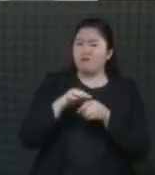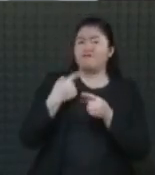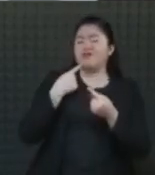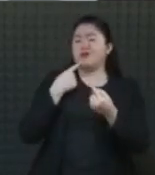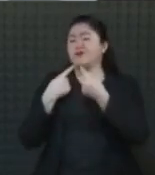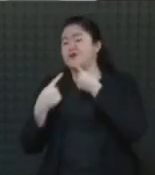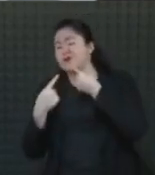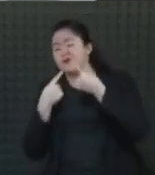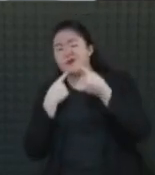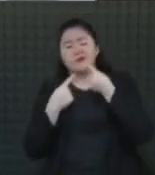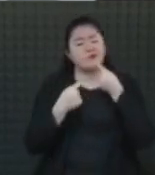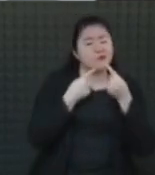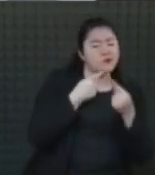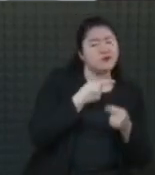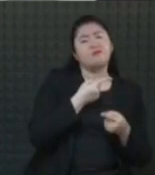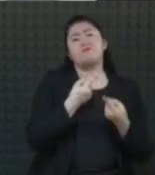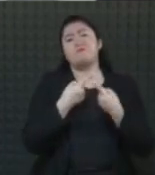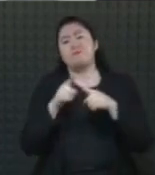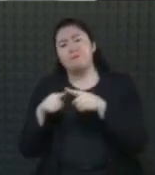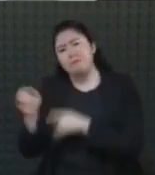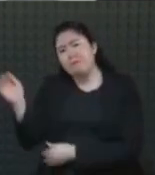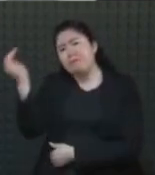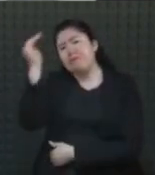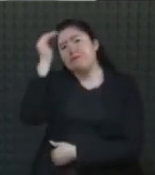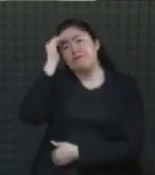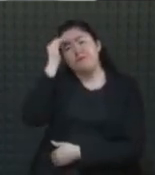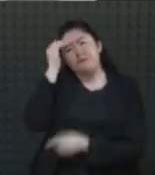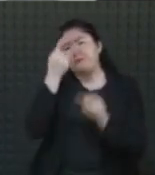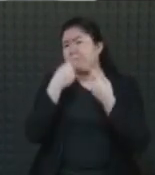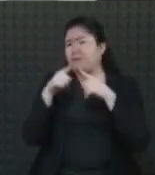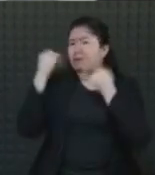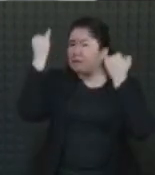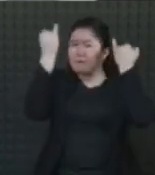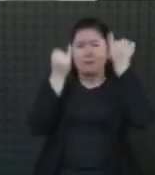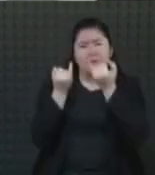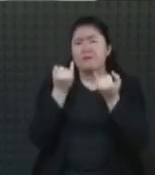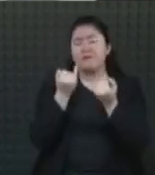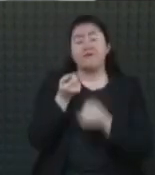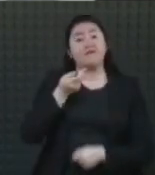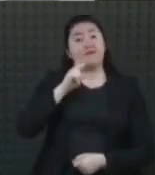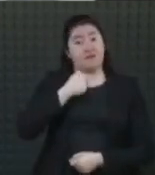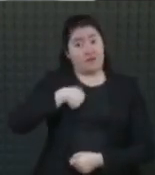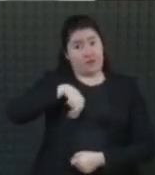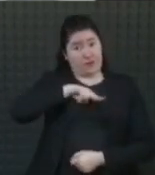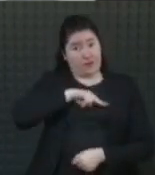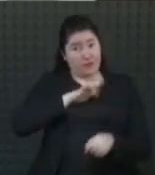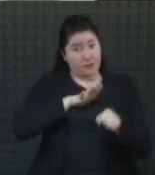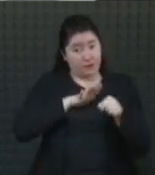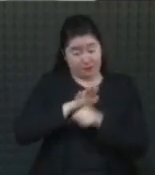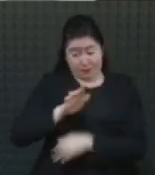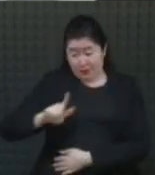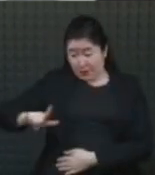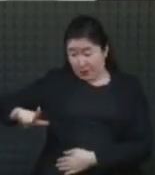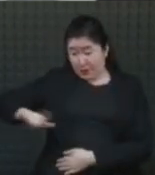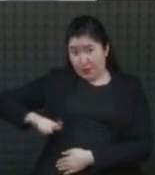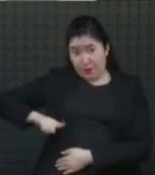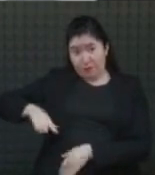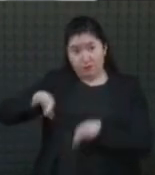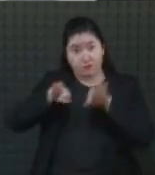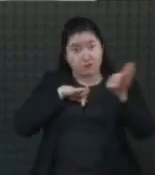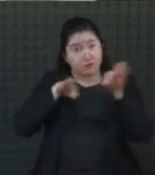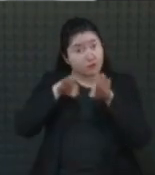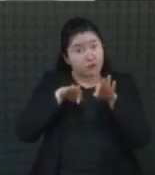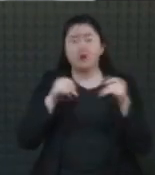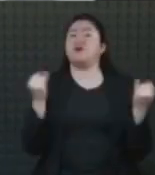quien piense distinto, pero tenemos una labor, no solamente desde el gobierno, sino principalmente